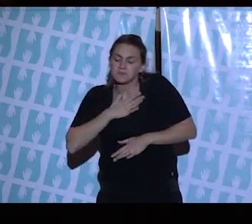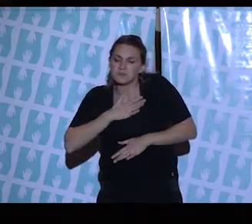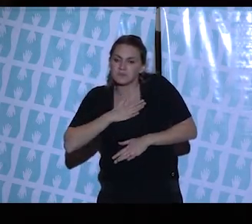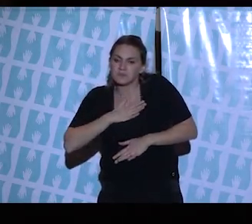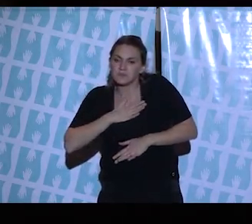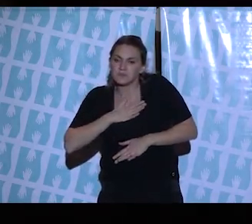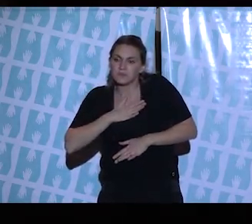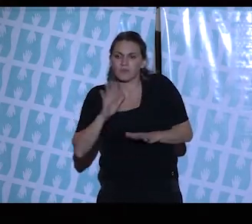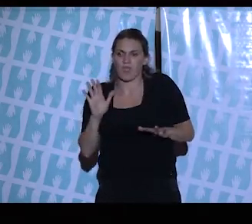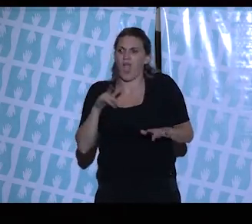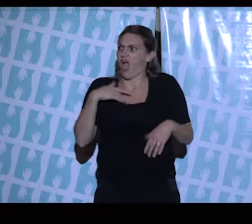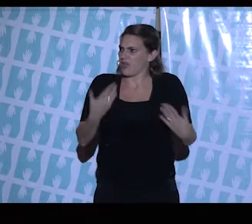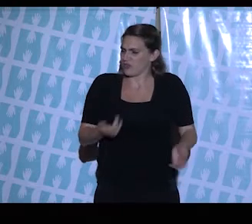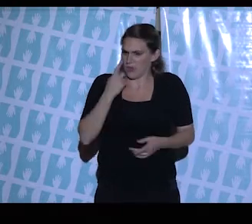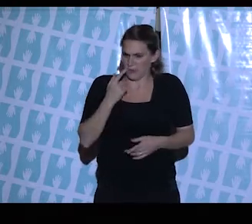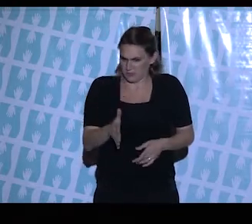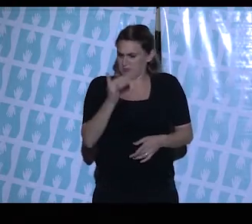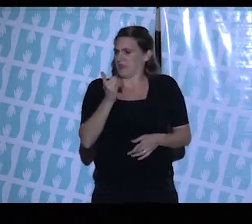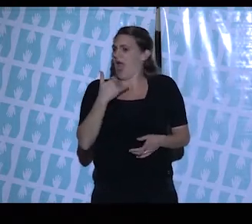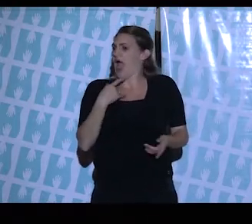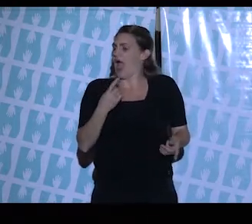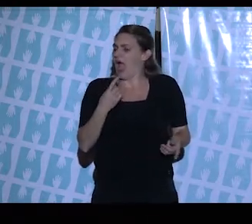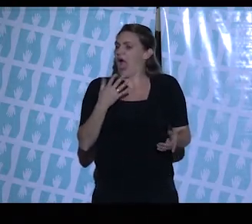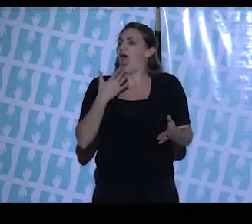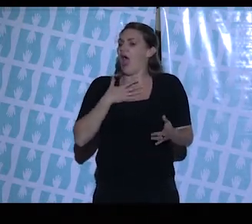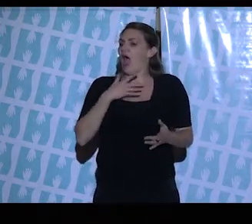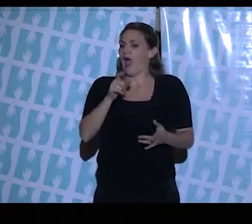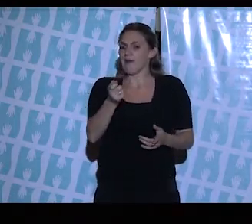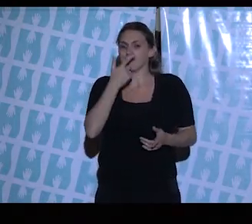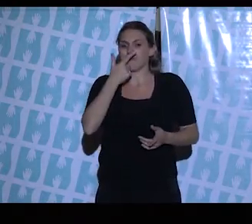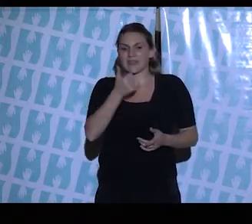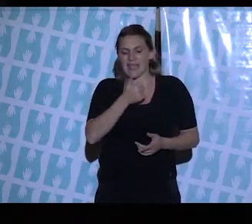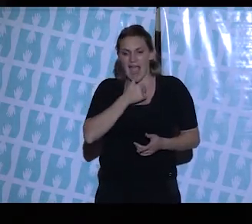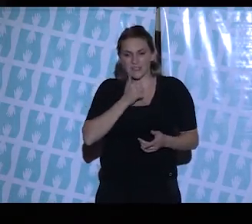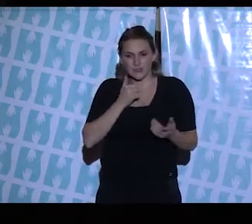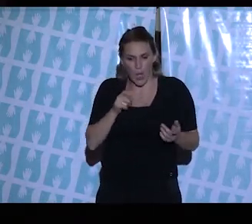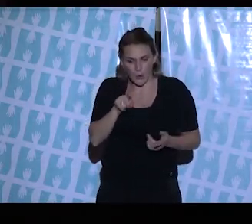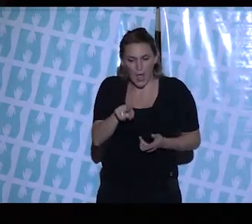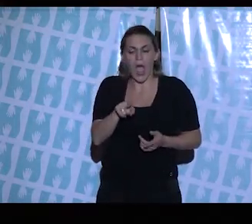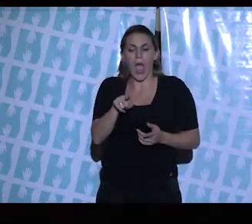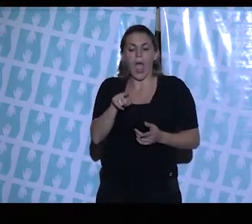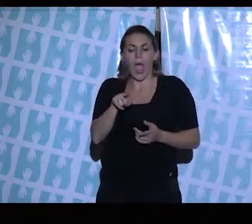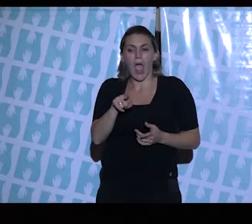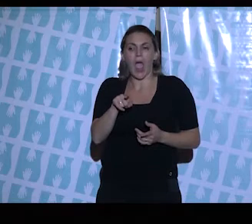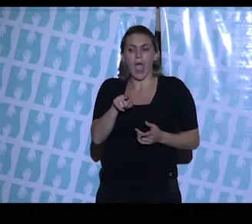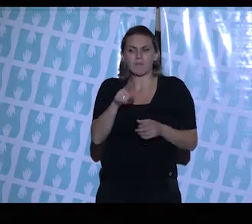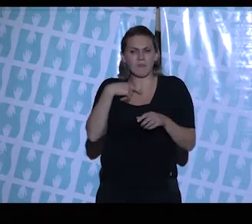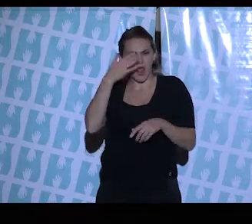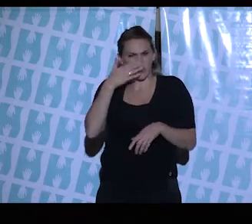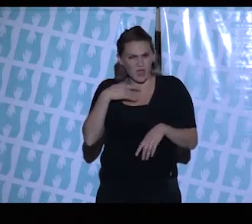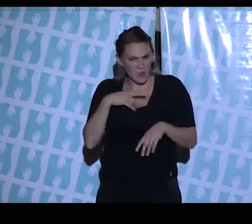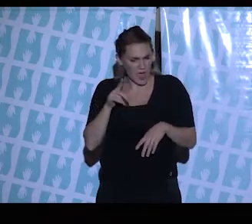Entonces eso les decía que la reserpina tenía un efecto sedante. Pero cuando investigaban el cerebro de esas